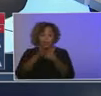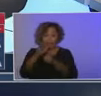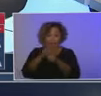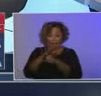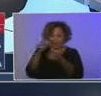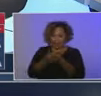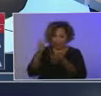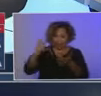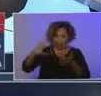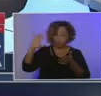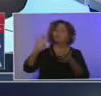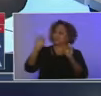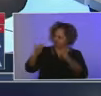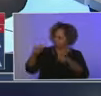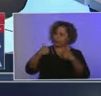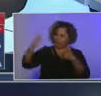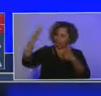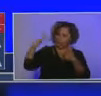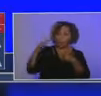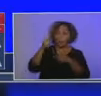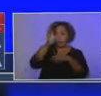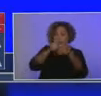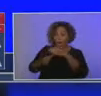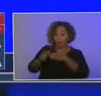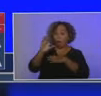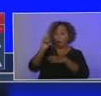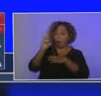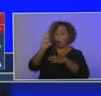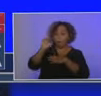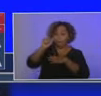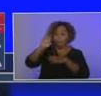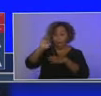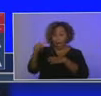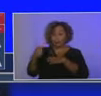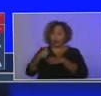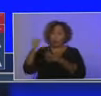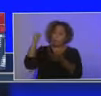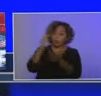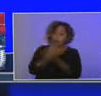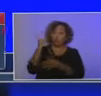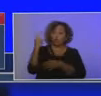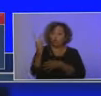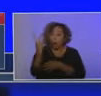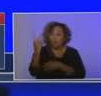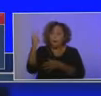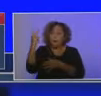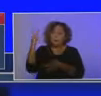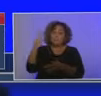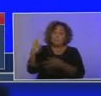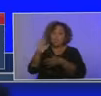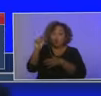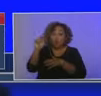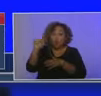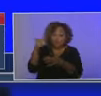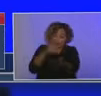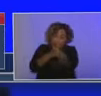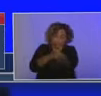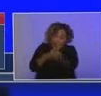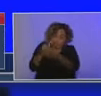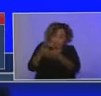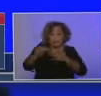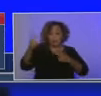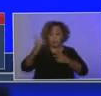esa sustancial, pero sí la hubo. Porque bajo el gobierno de Obama hubo una asignación de casi 2 billones de dólares a vivienda particularmente.